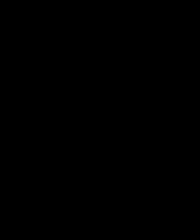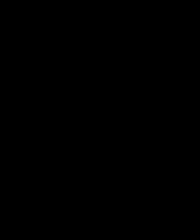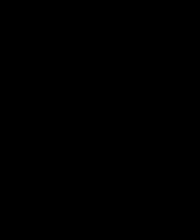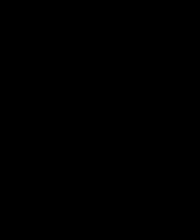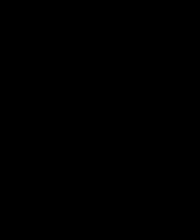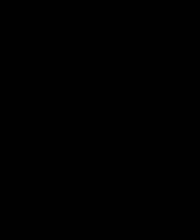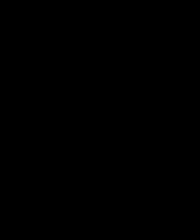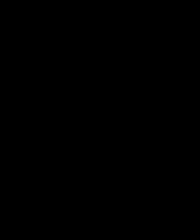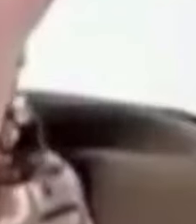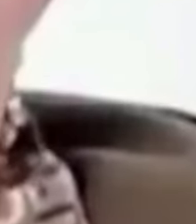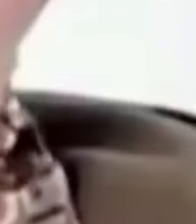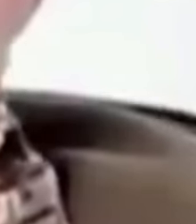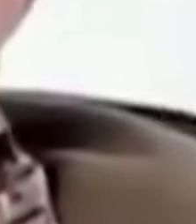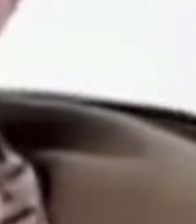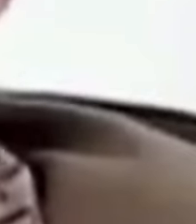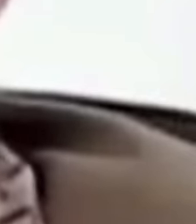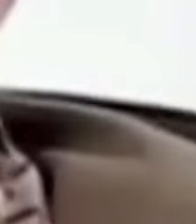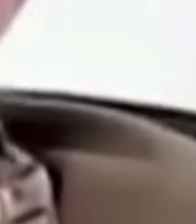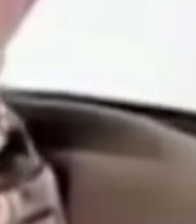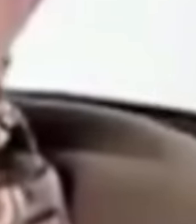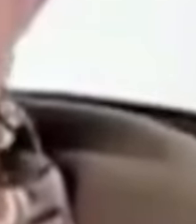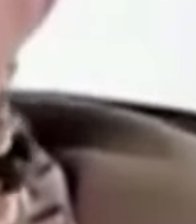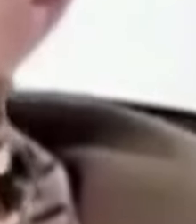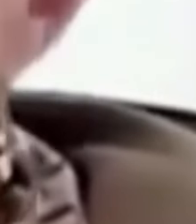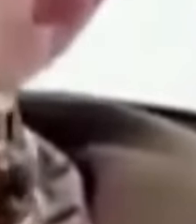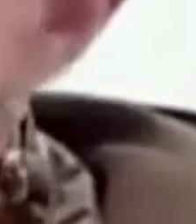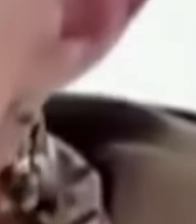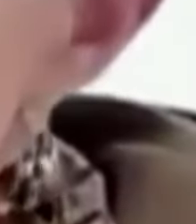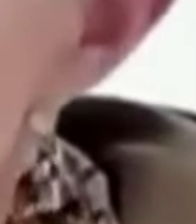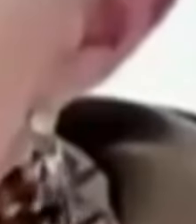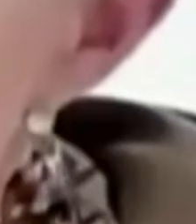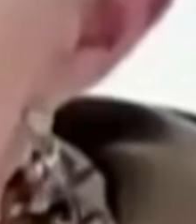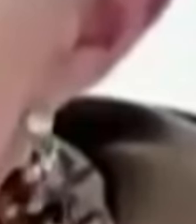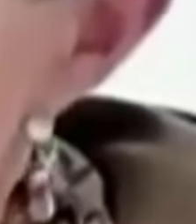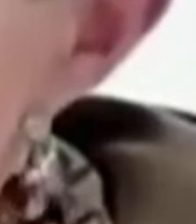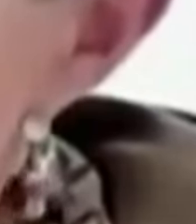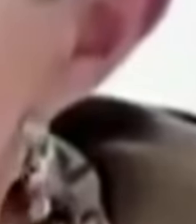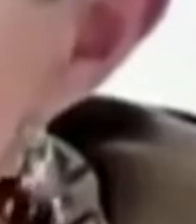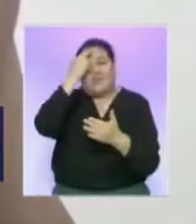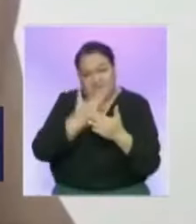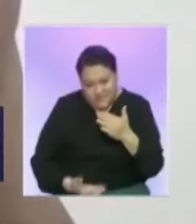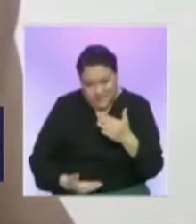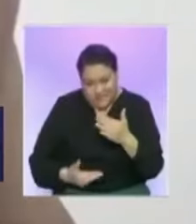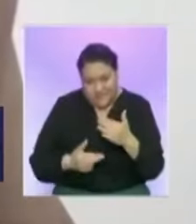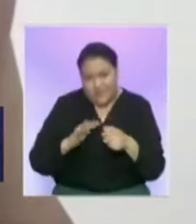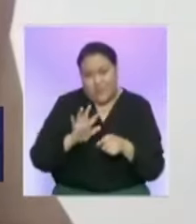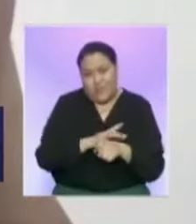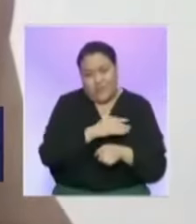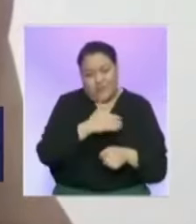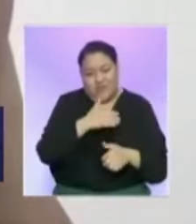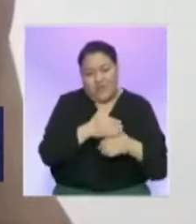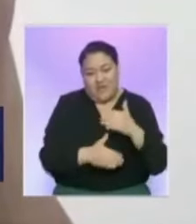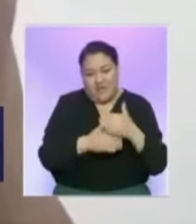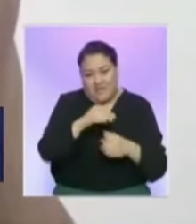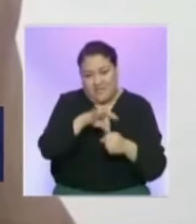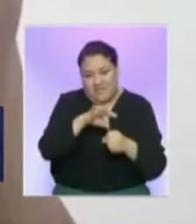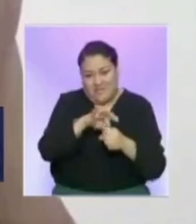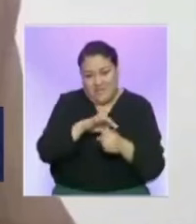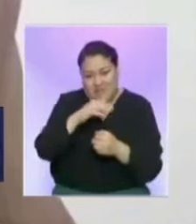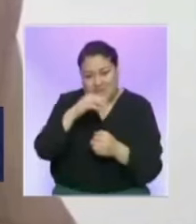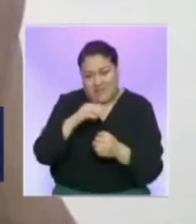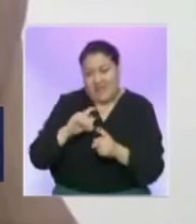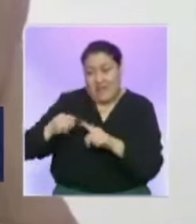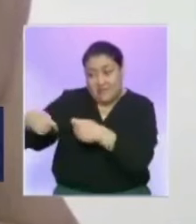el proceso electoral Pues estábamos ante una excepción Mónica Soto se suma a esta propuesta también señala que se